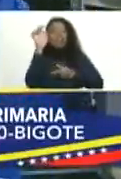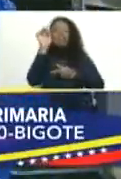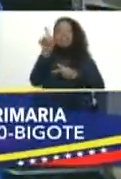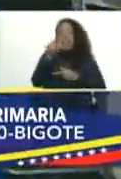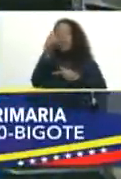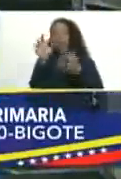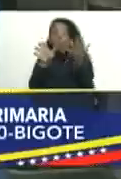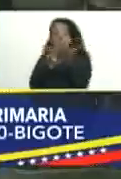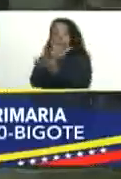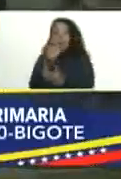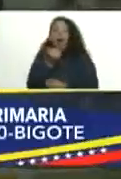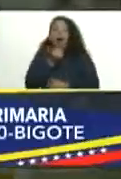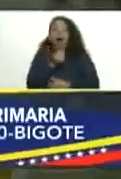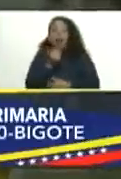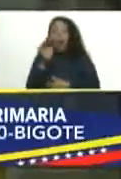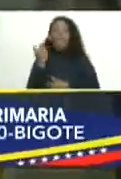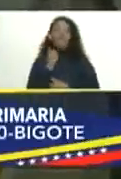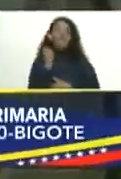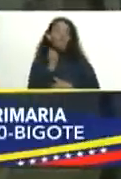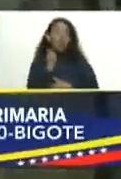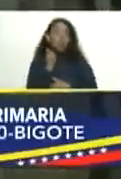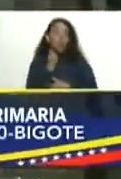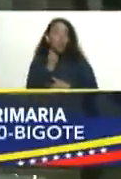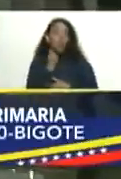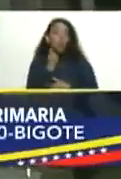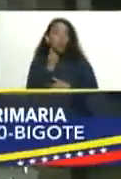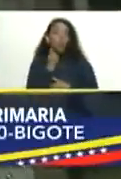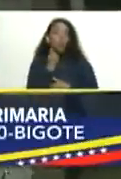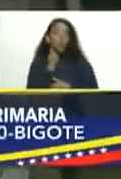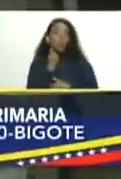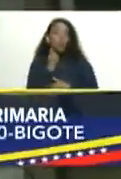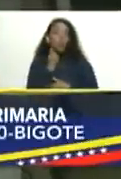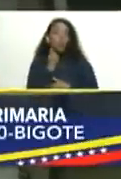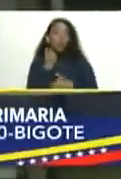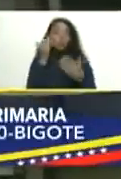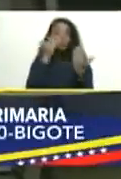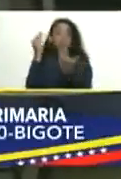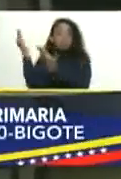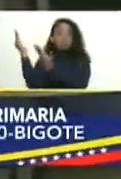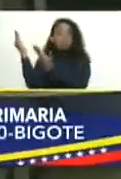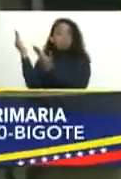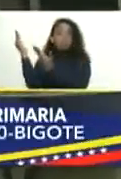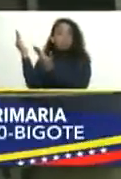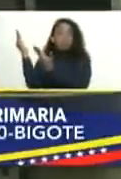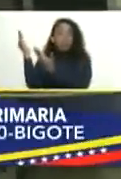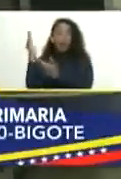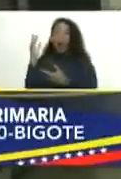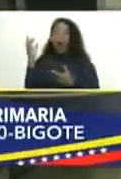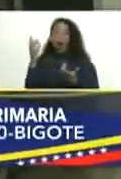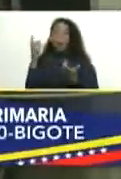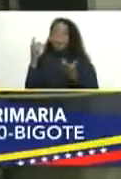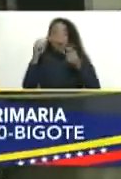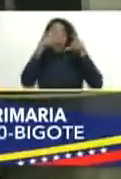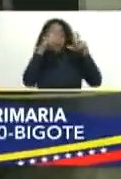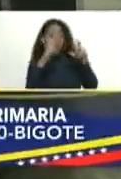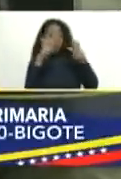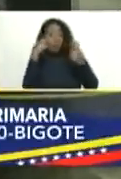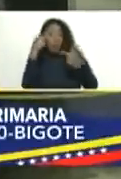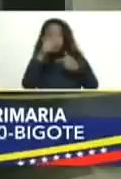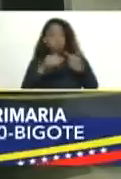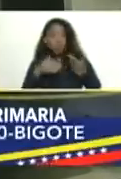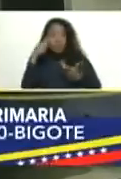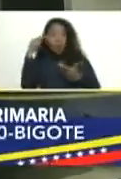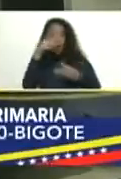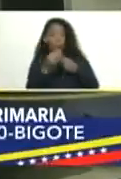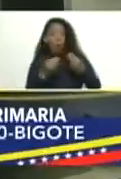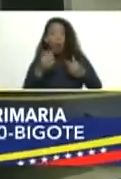una enfermedad o una patología urológica. Las imágenes nos pueden ver próstata, riñones, bueno, a mí por